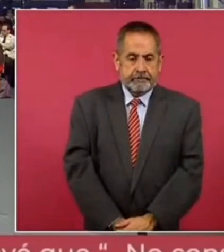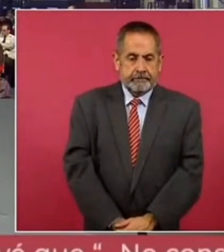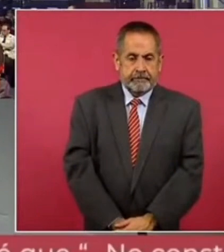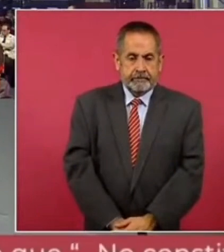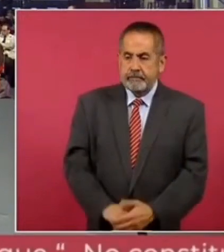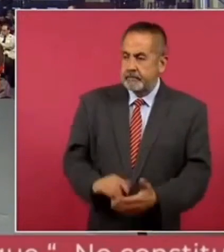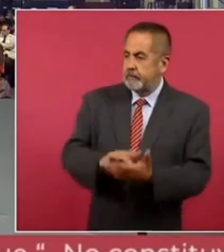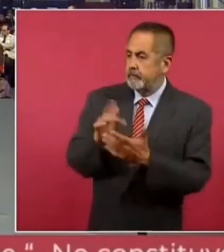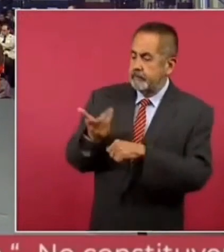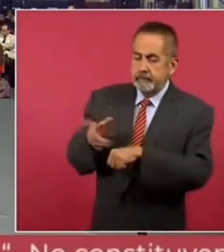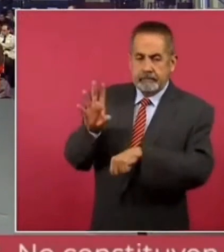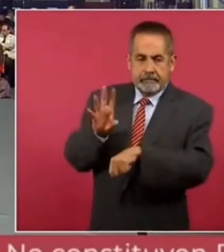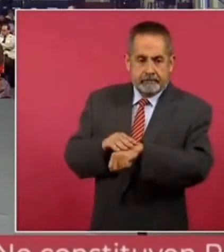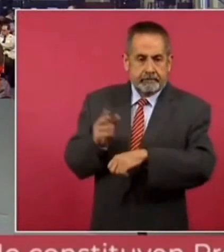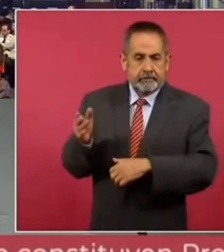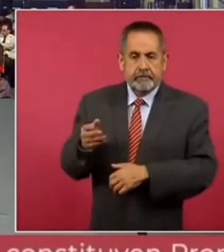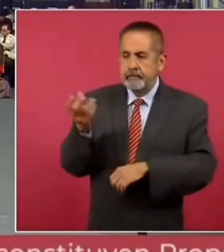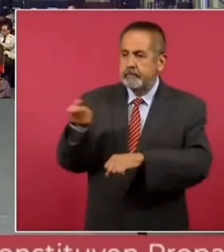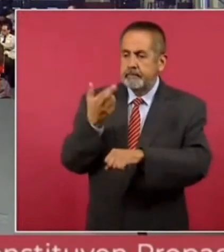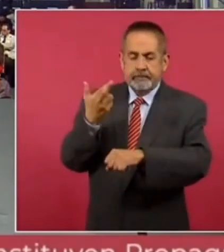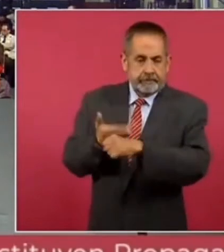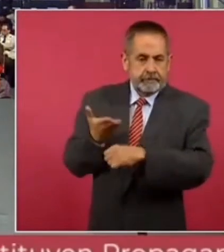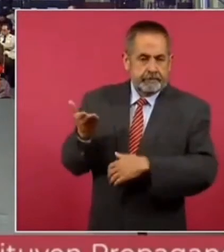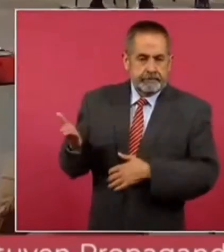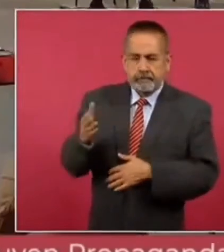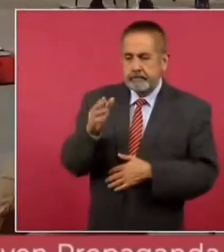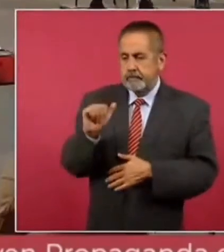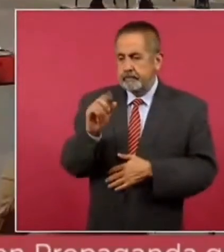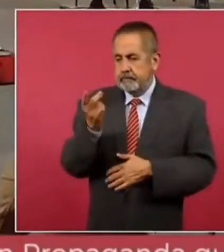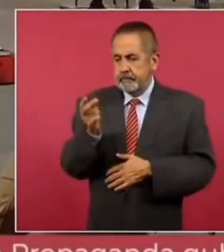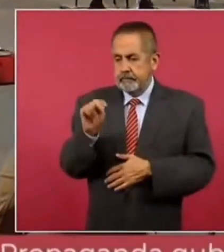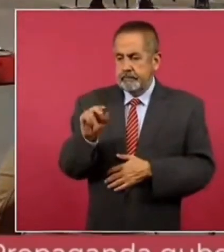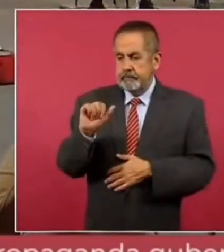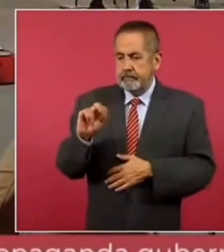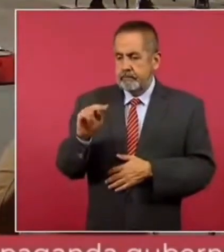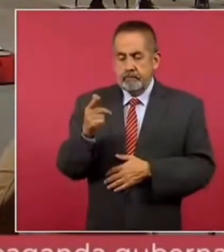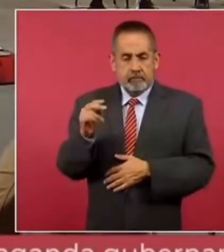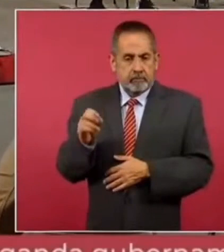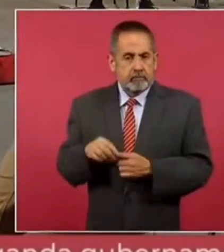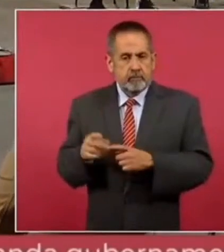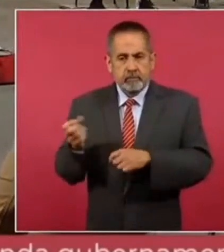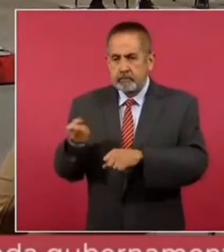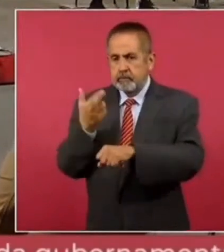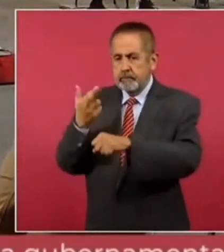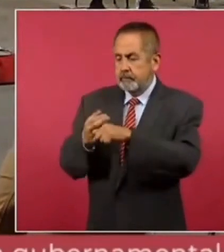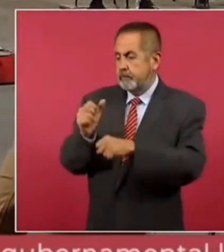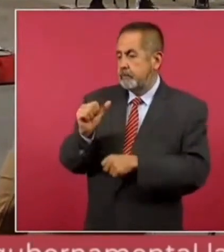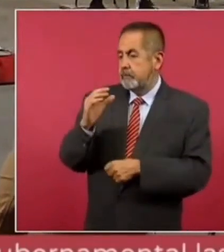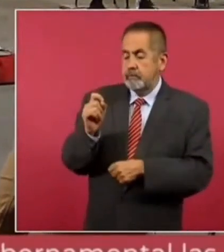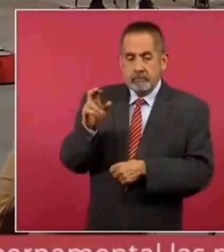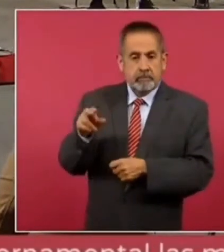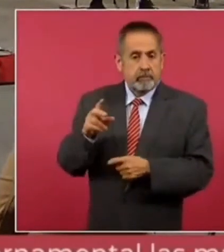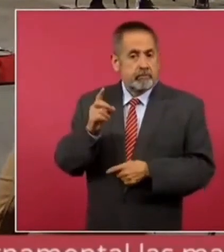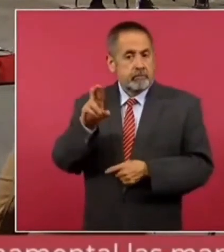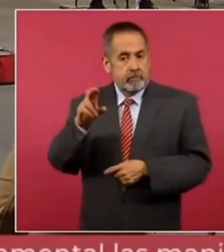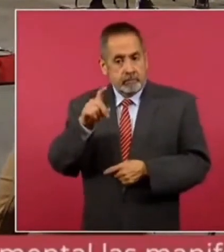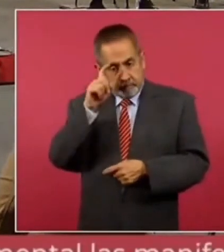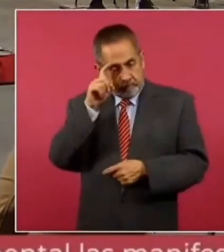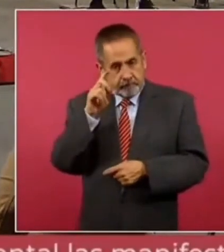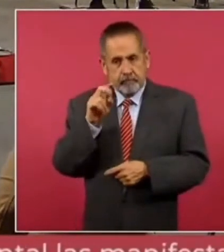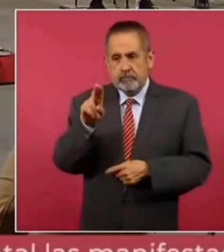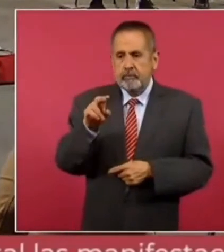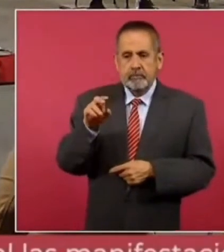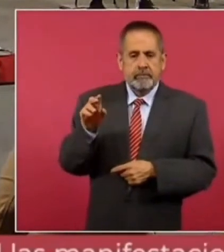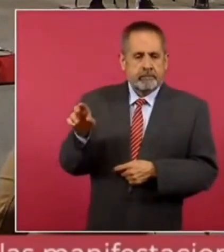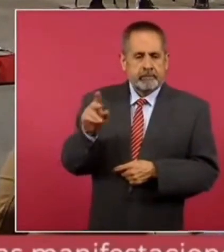Muchas gracias. Con su permiso, señor secretario Adán Augusto López Hernández, secretario Alcocer, doctor López-Gatell, doctor Sbarch.